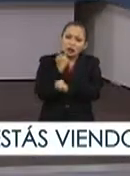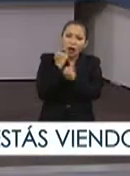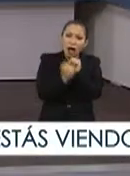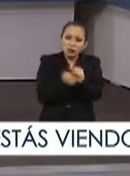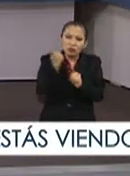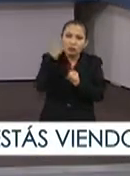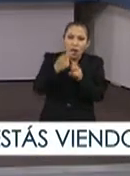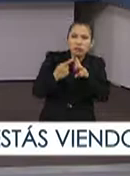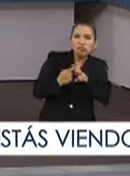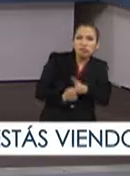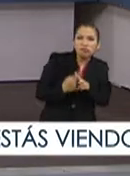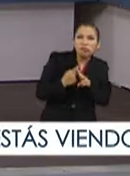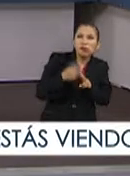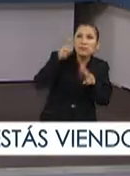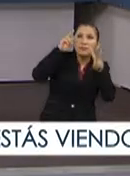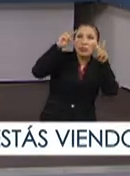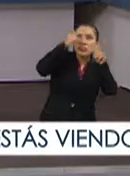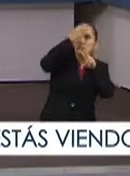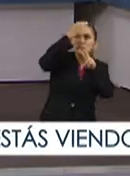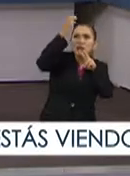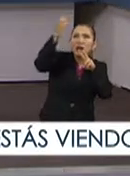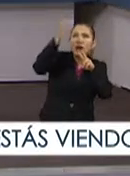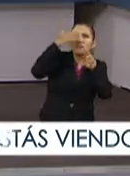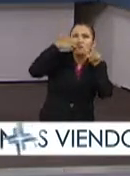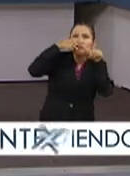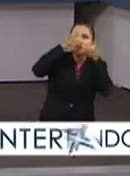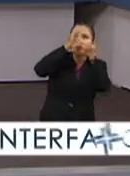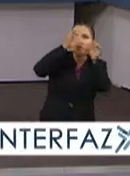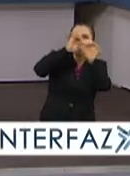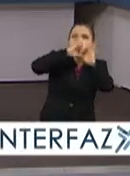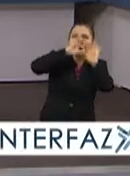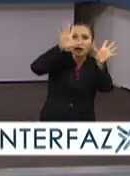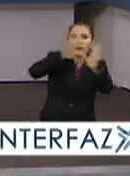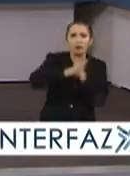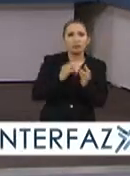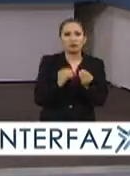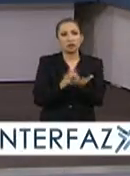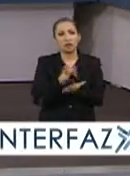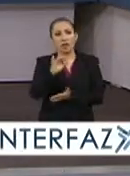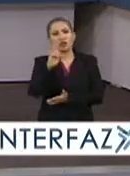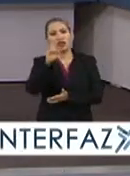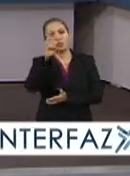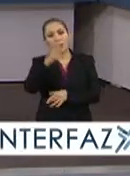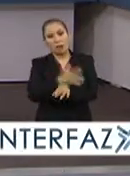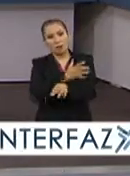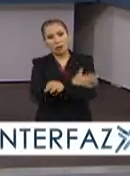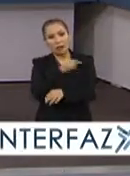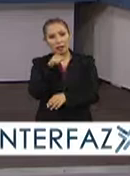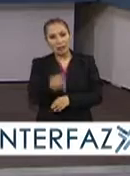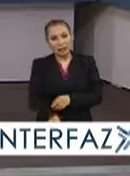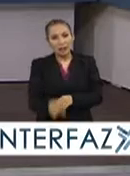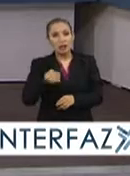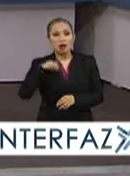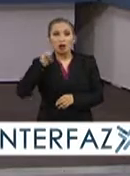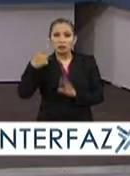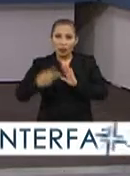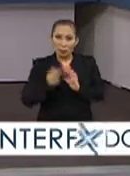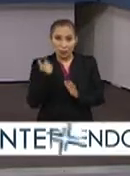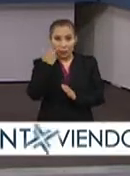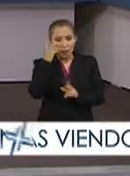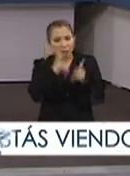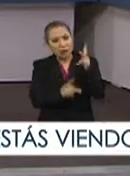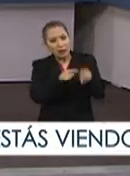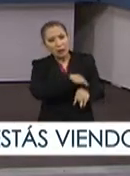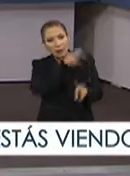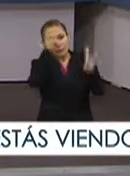estar contando y viendo el cielo muy meticulosamente. Muchísimas gracias, doctor, por habernos acompañado. Gracias a ustedes. En otras ocasiones seguiremos